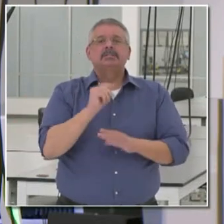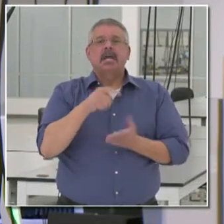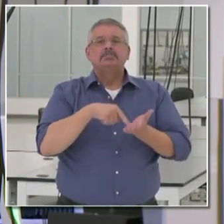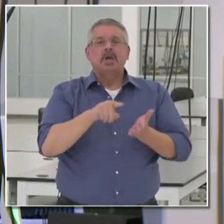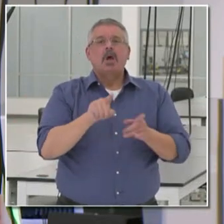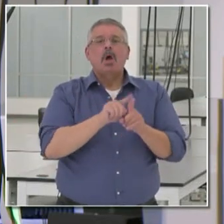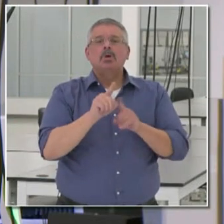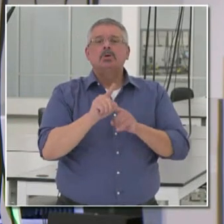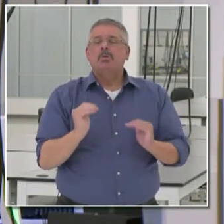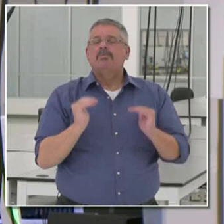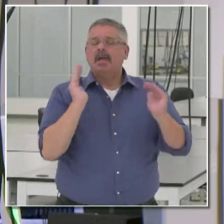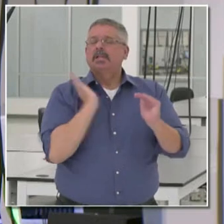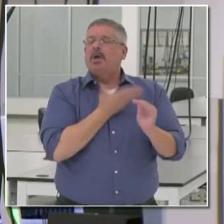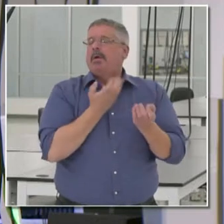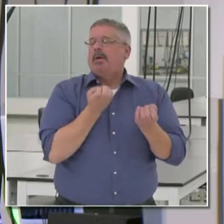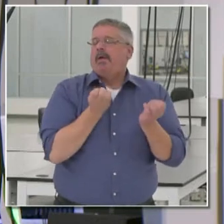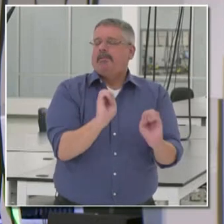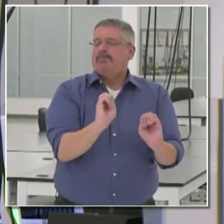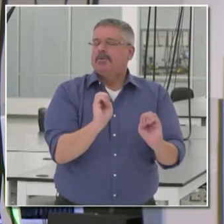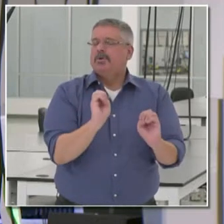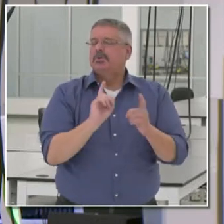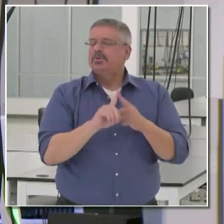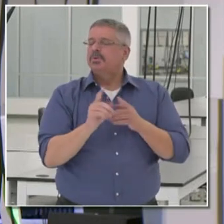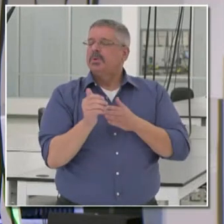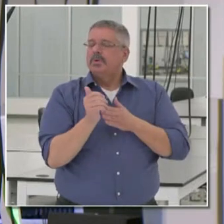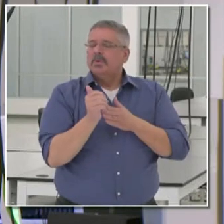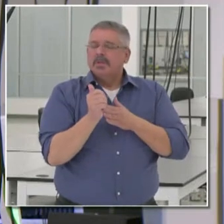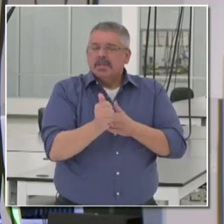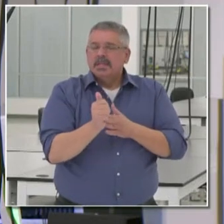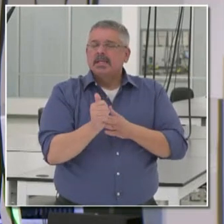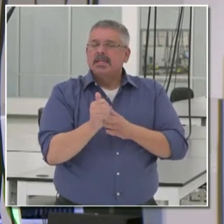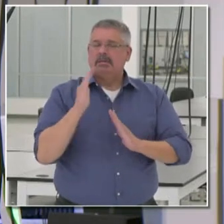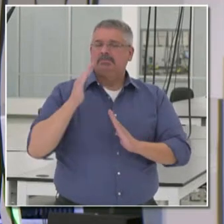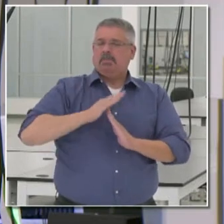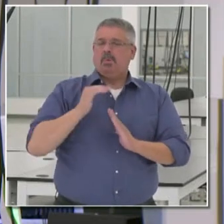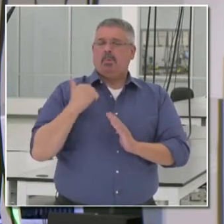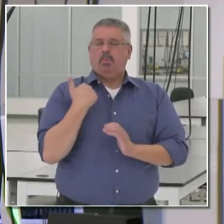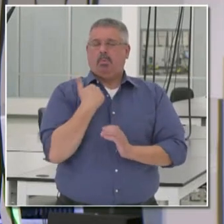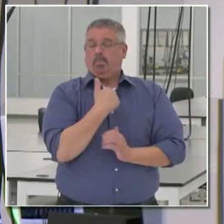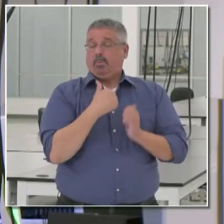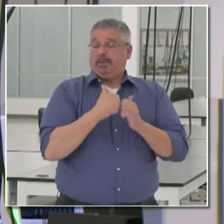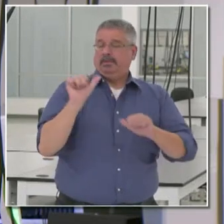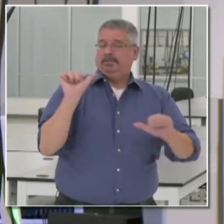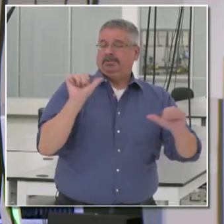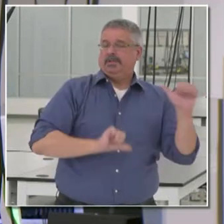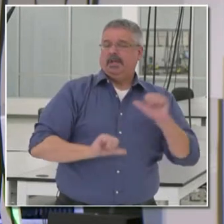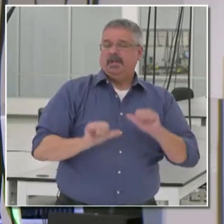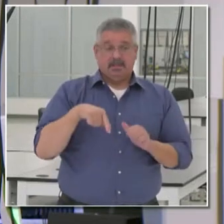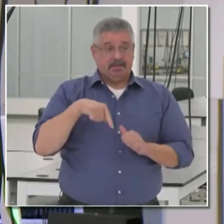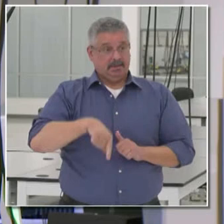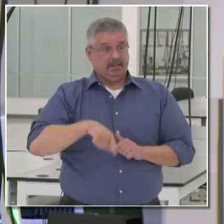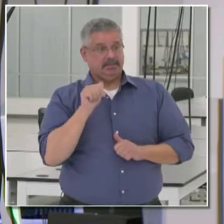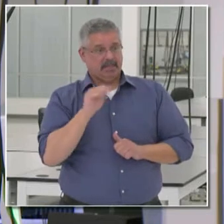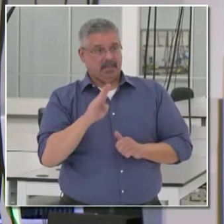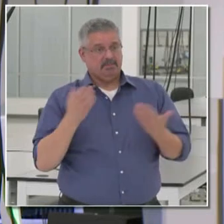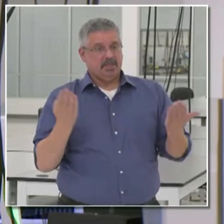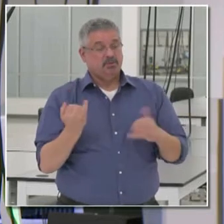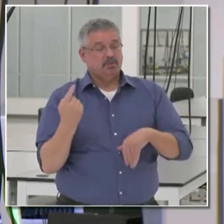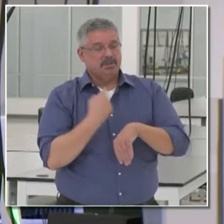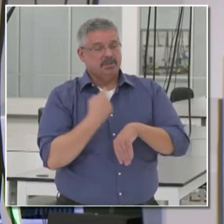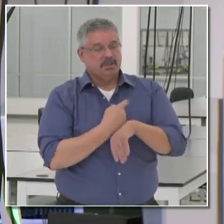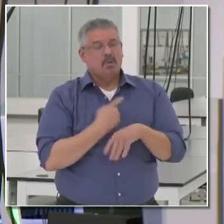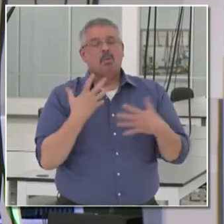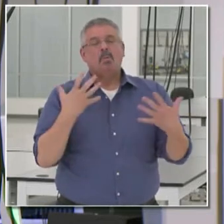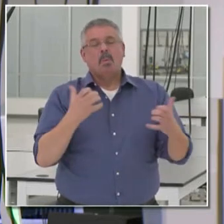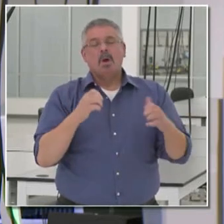para proteger al contribuyente pero también avanzar nuestros esfuerzos de estar siempre en la vanguardia y lo estamos aquí con este laboratorio